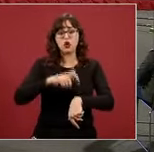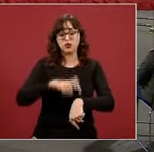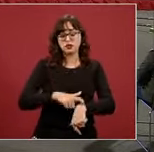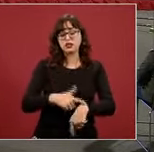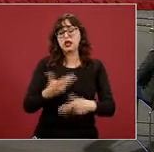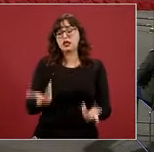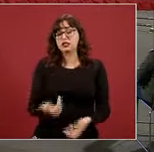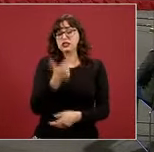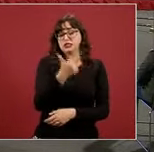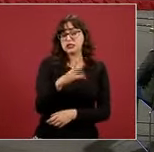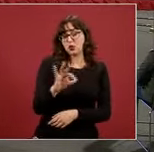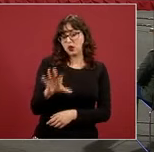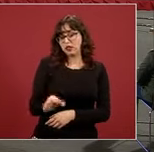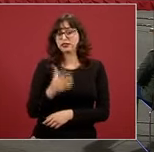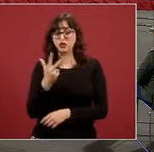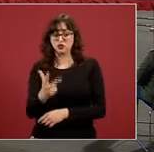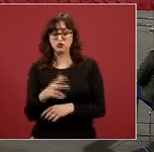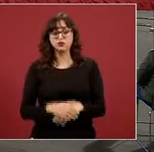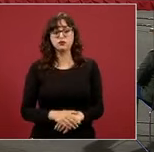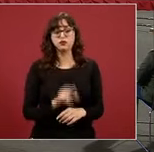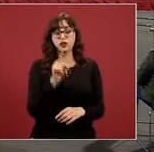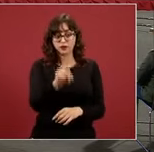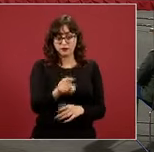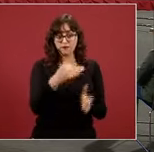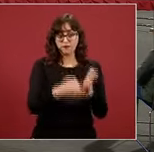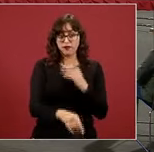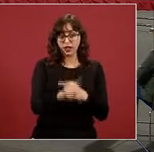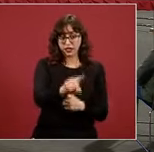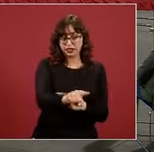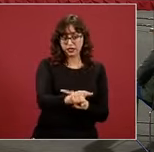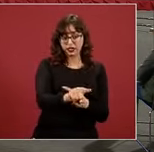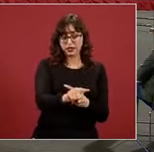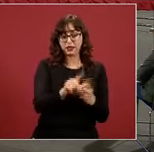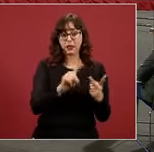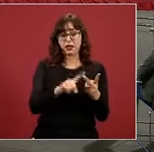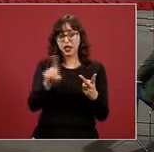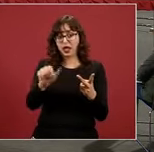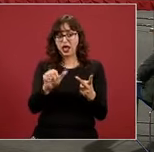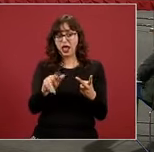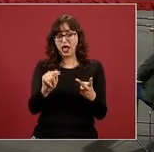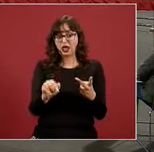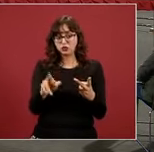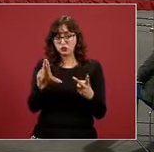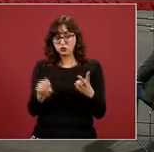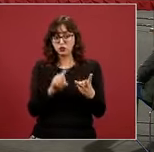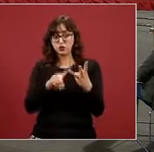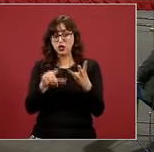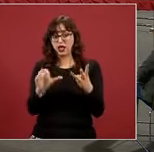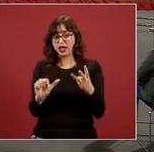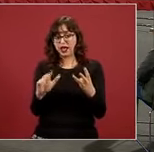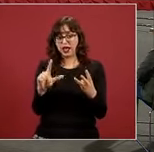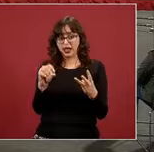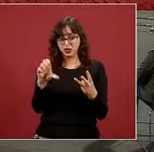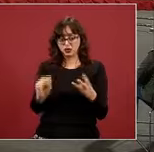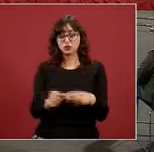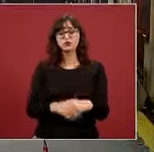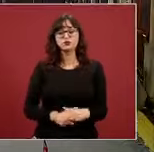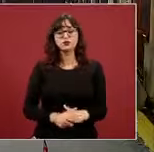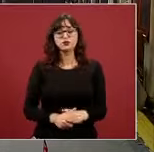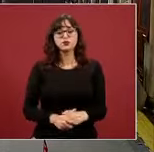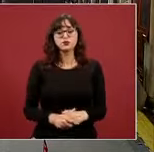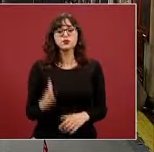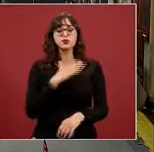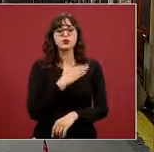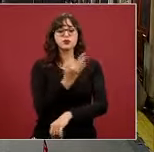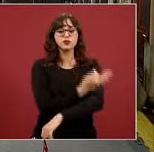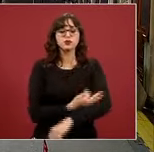19:48 horas. Vamos a empezar con usted, que quedó pendiente. También Arturo Carlos Avaroa, por favor. Buenas tardes, secretario.